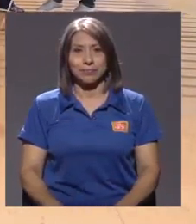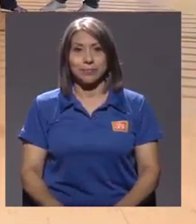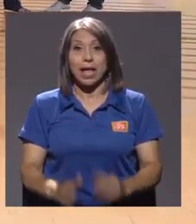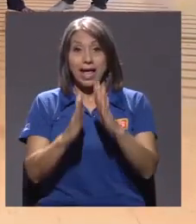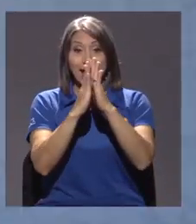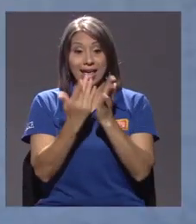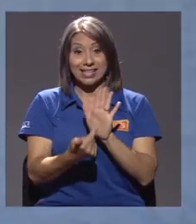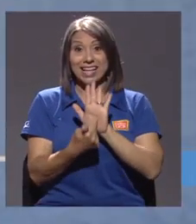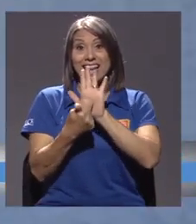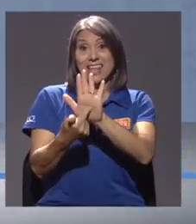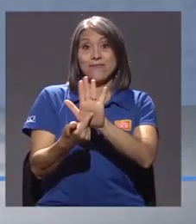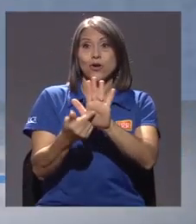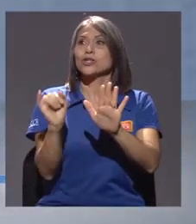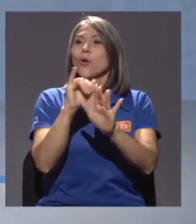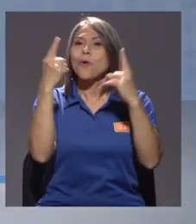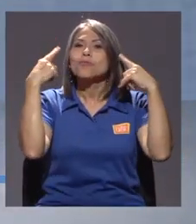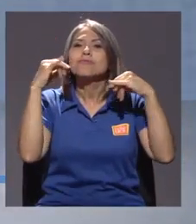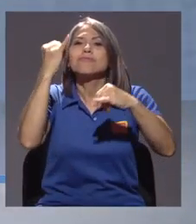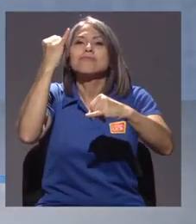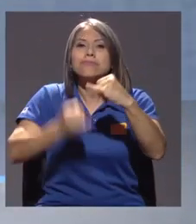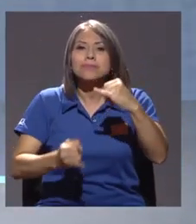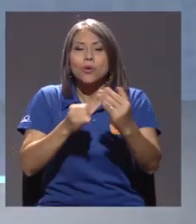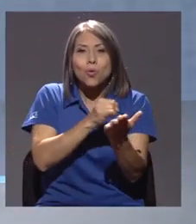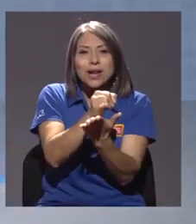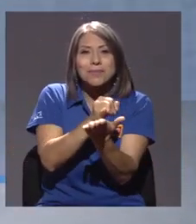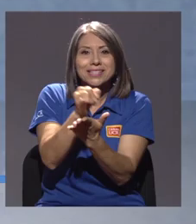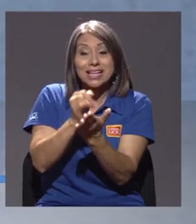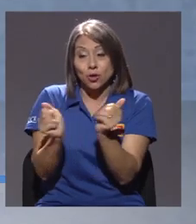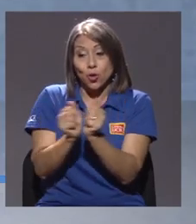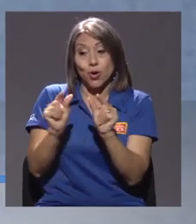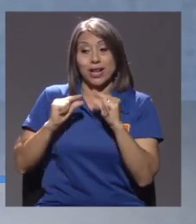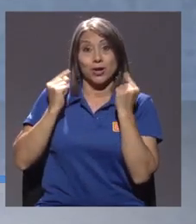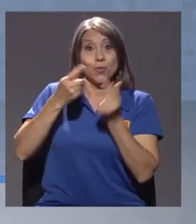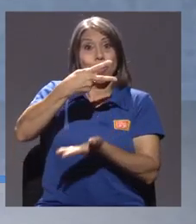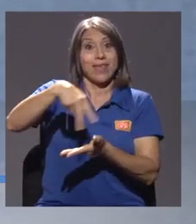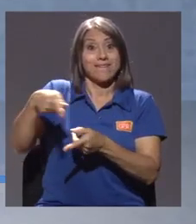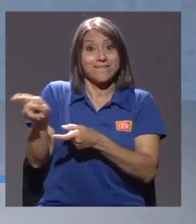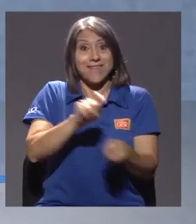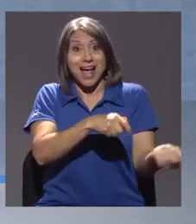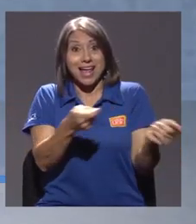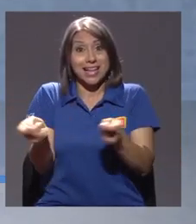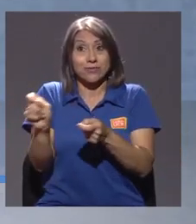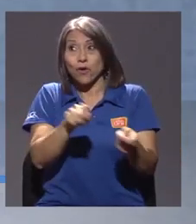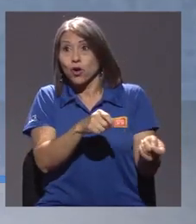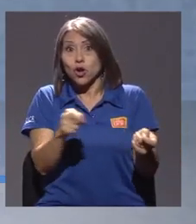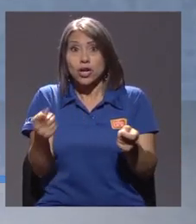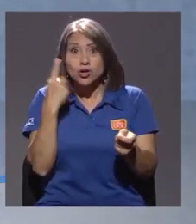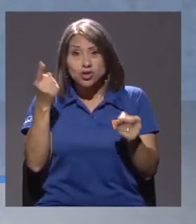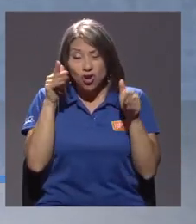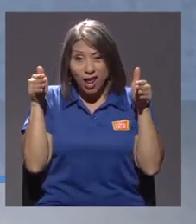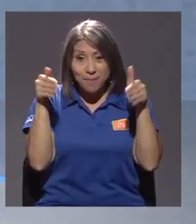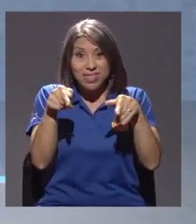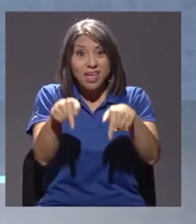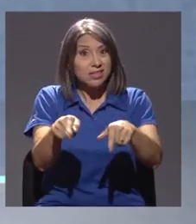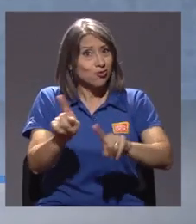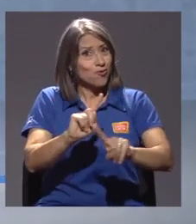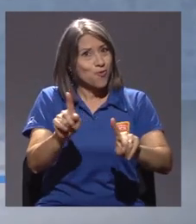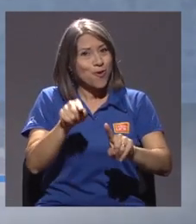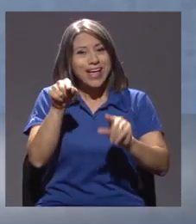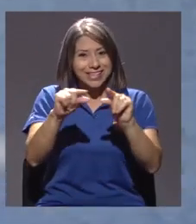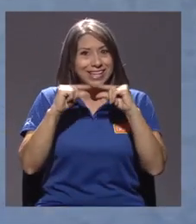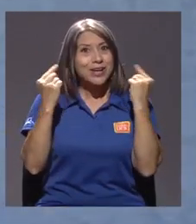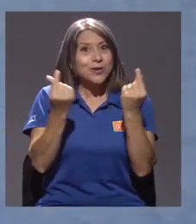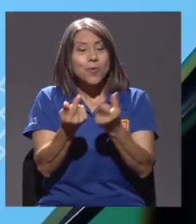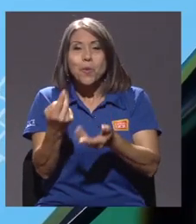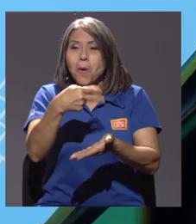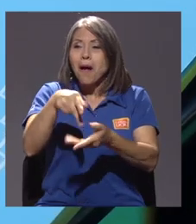Este libro es culmen de una investigación con el Grupo de Bailes Folclóricos. Yo no solamente me quiero quedar ahí, el grupo es un grupo que